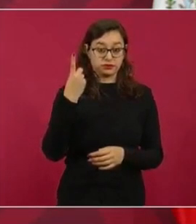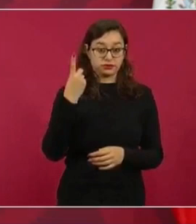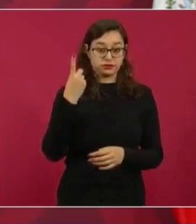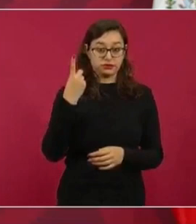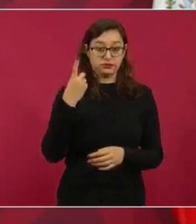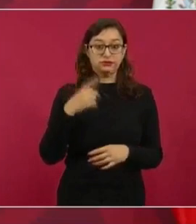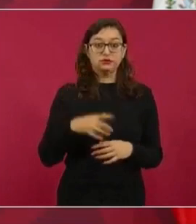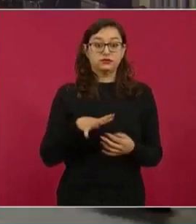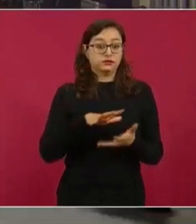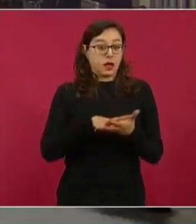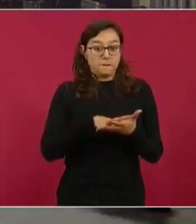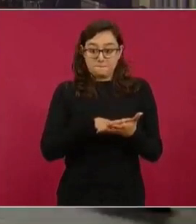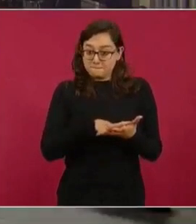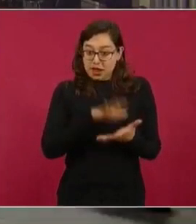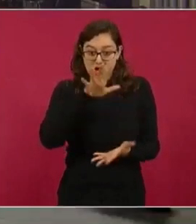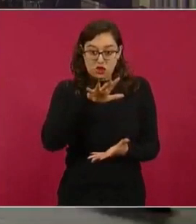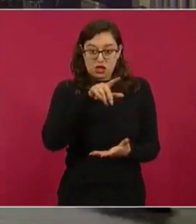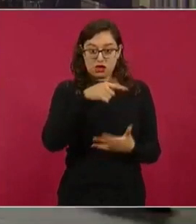Y la mayoría de ellos,